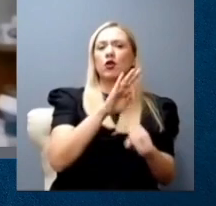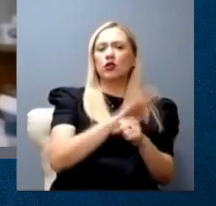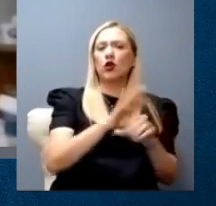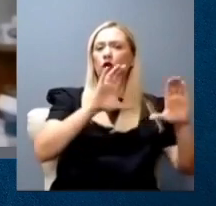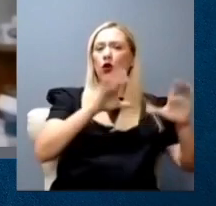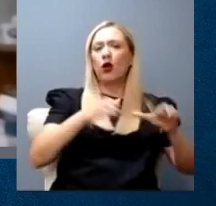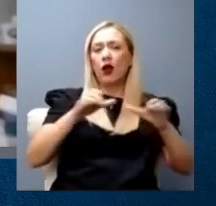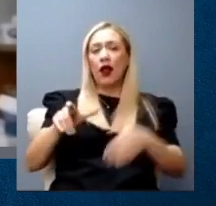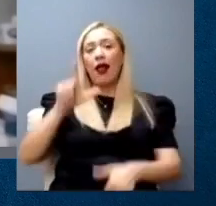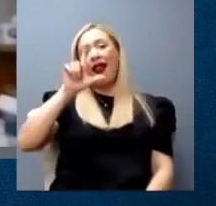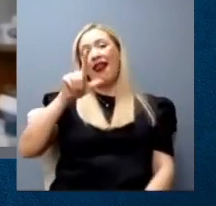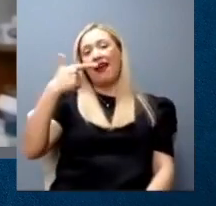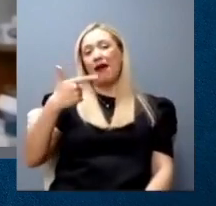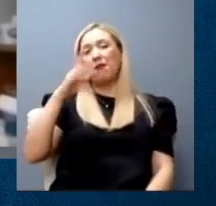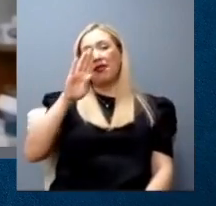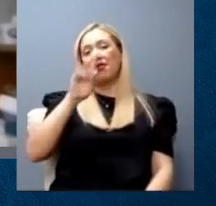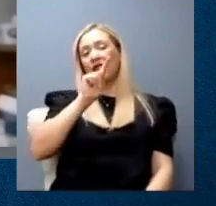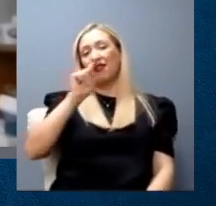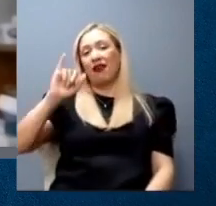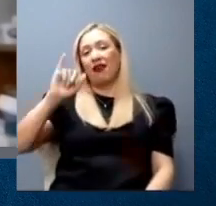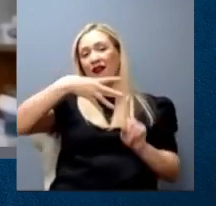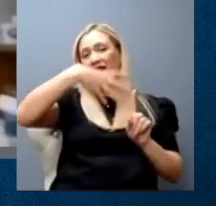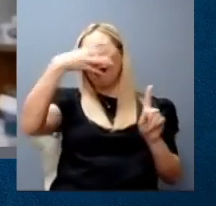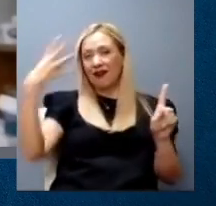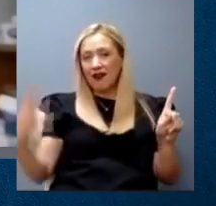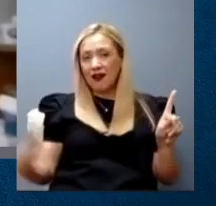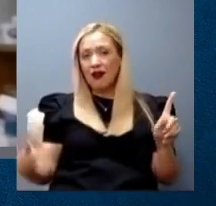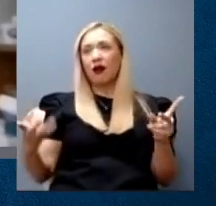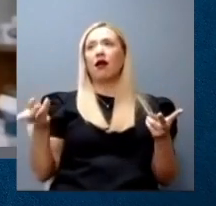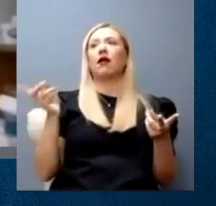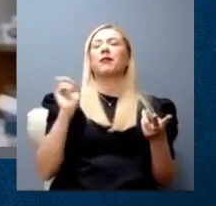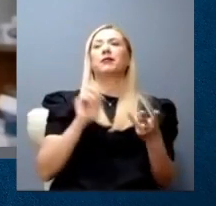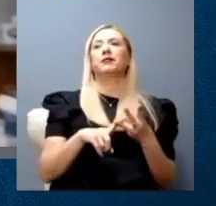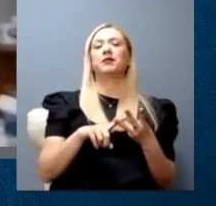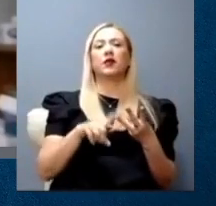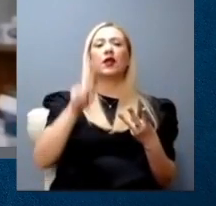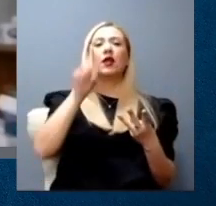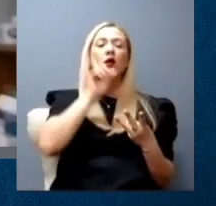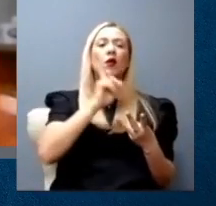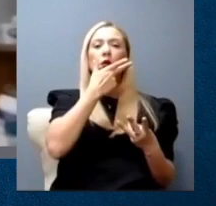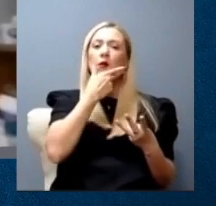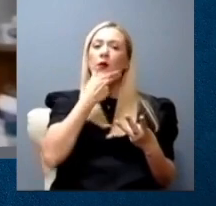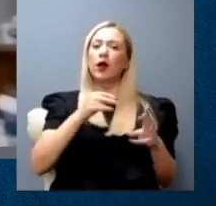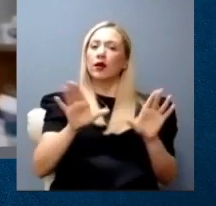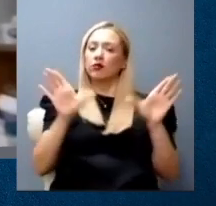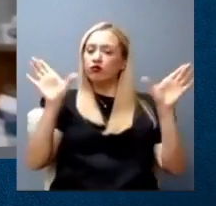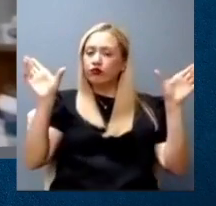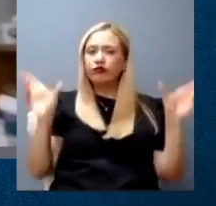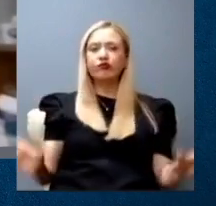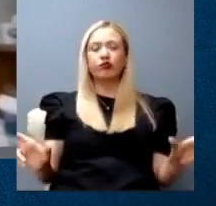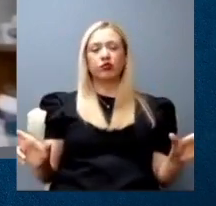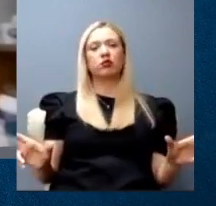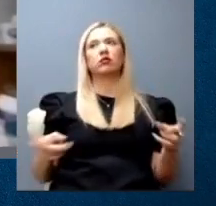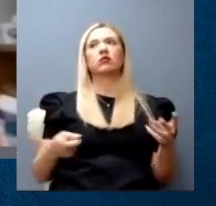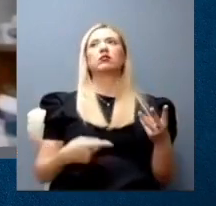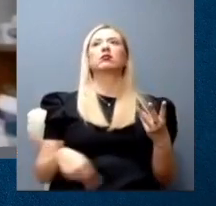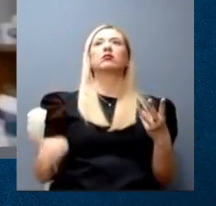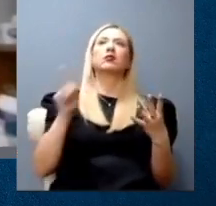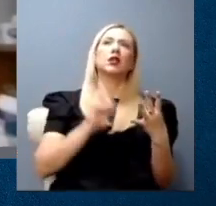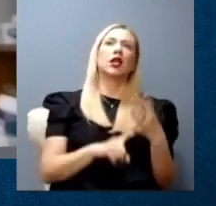colectivos LGBTI, temas como tener un enfoque de género mucho más importante en sus decisiones,